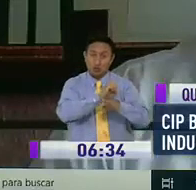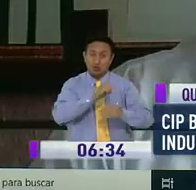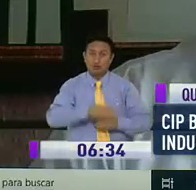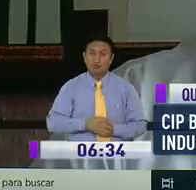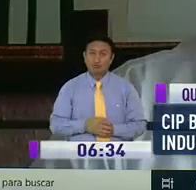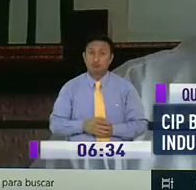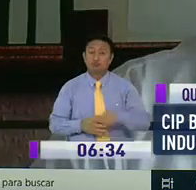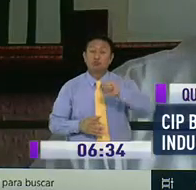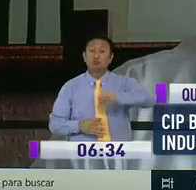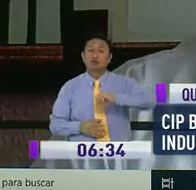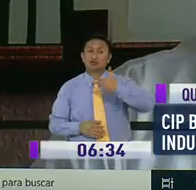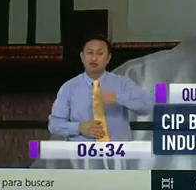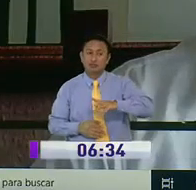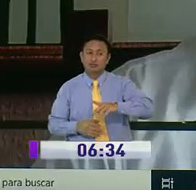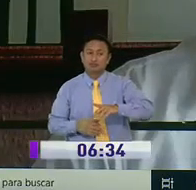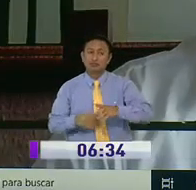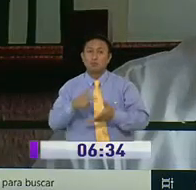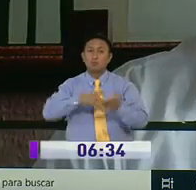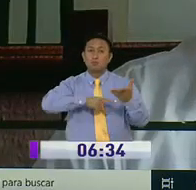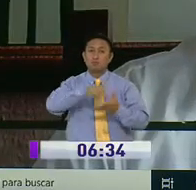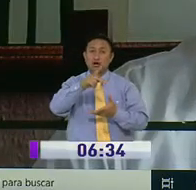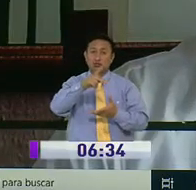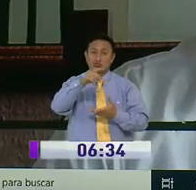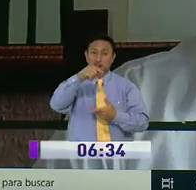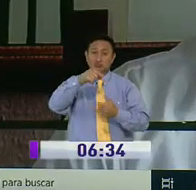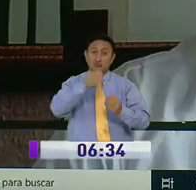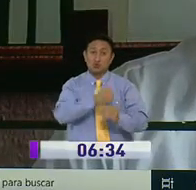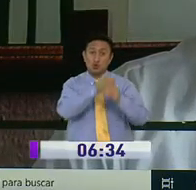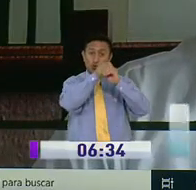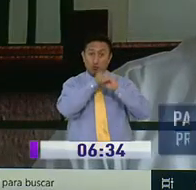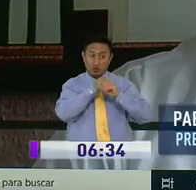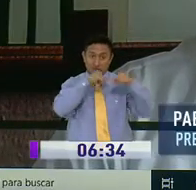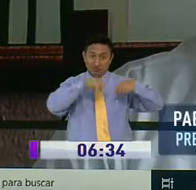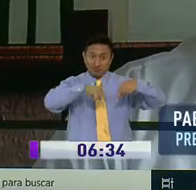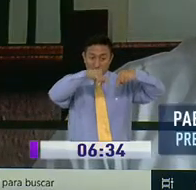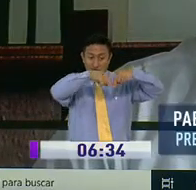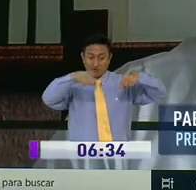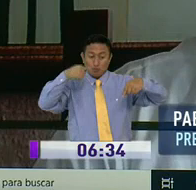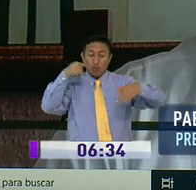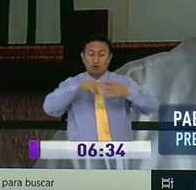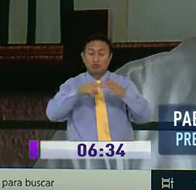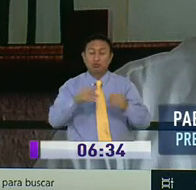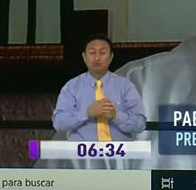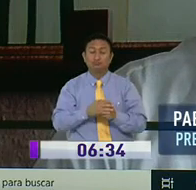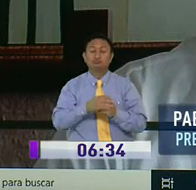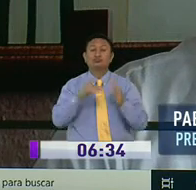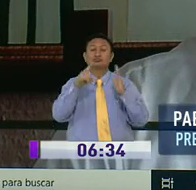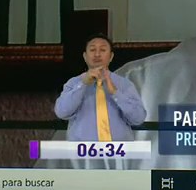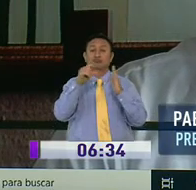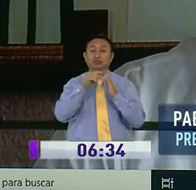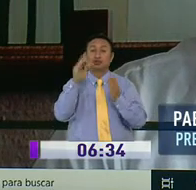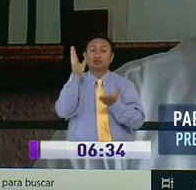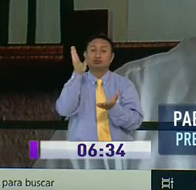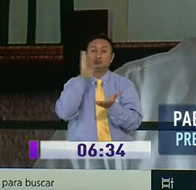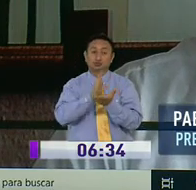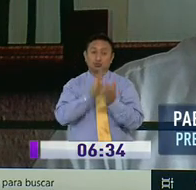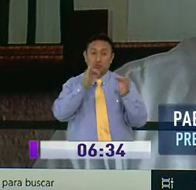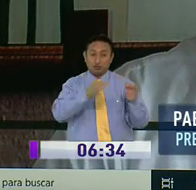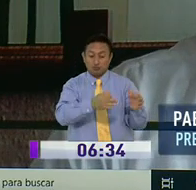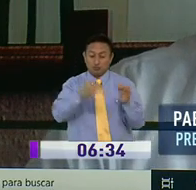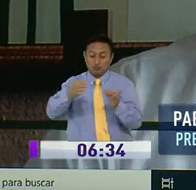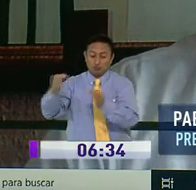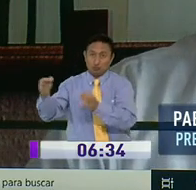que puedan existir unos diferimientos en los pagos de las obligaciones que tienen las empresas, por ejemplo, frente al SRI, frente al Instituto Ecuatoriano de Seguridad